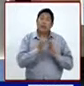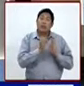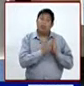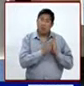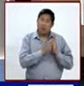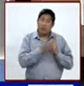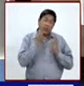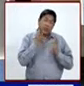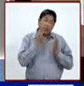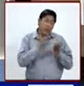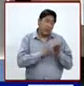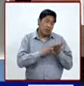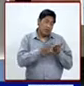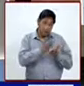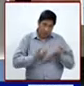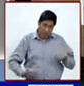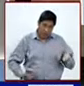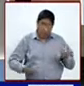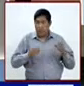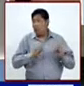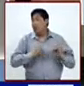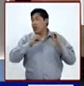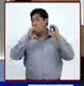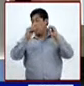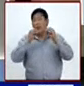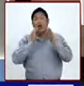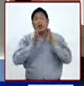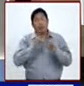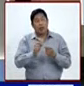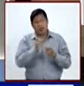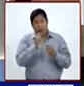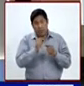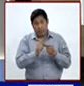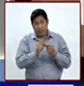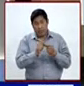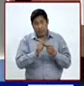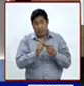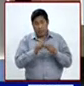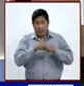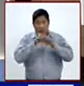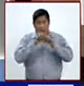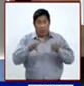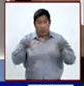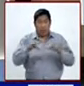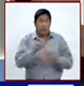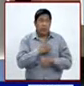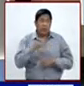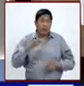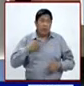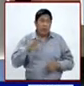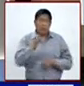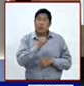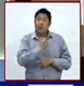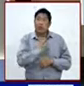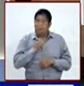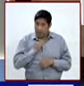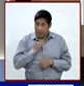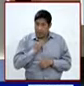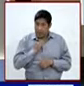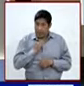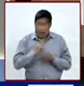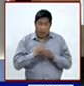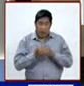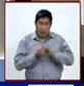ley el decreto supremo emitido por el presidente del país, pero también habla específicamente sobre la redistribución de escaños. Donato Hanover, nos vas a dar más